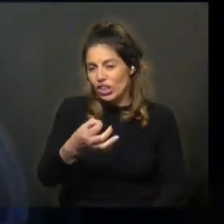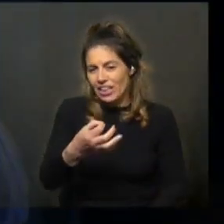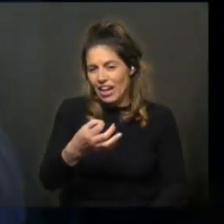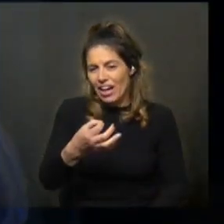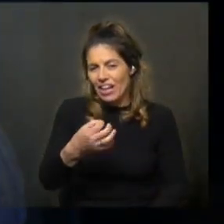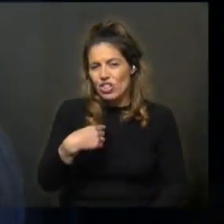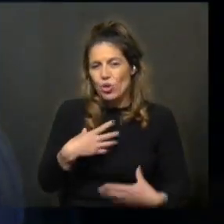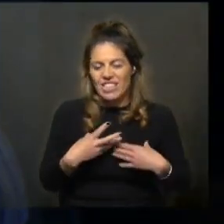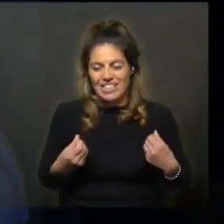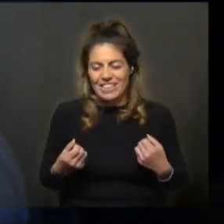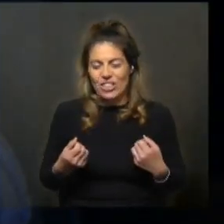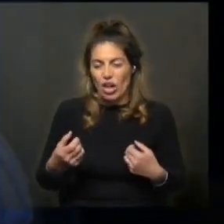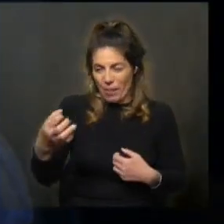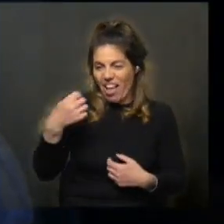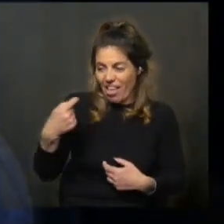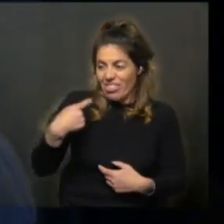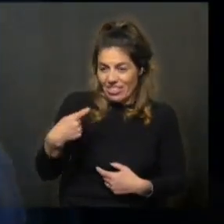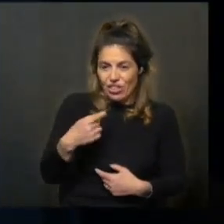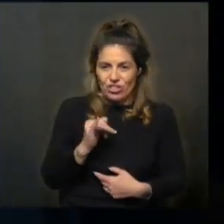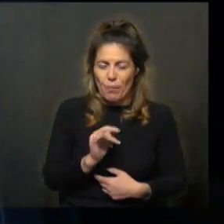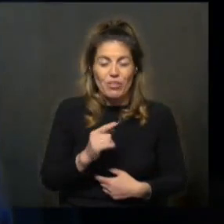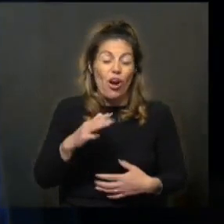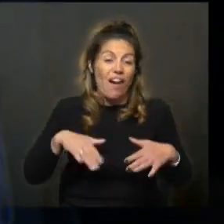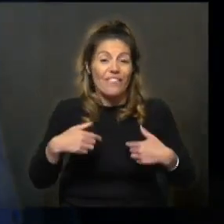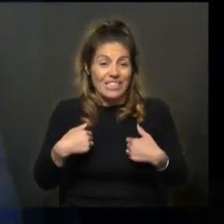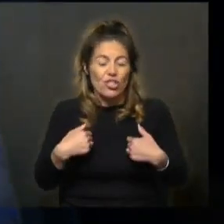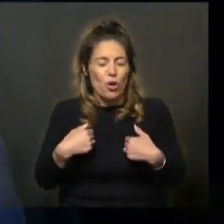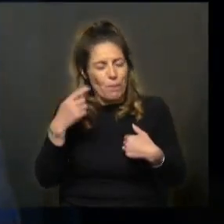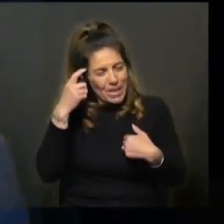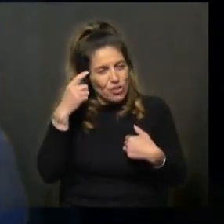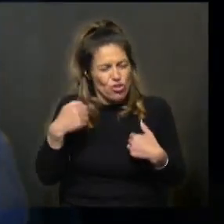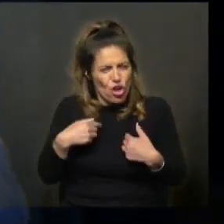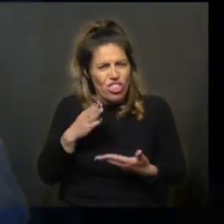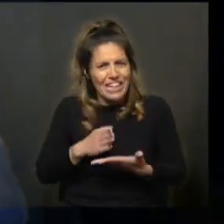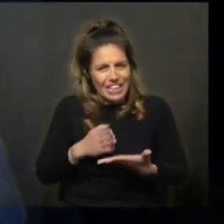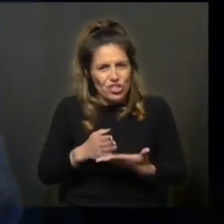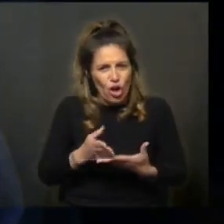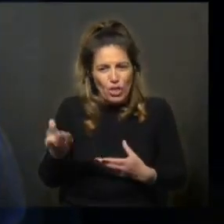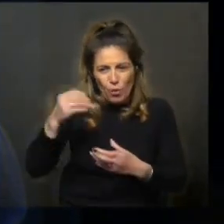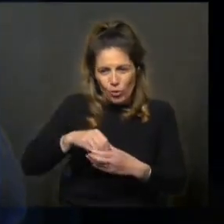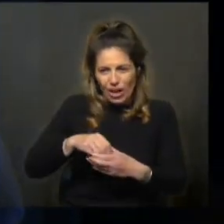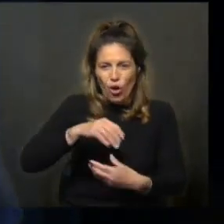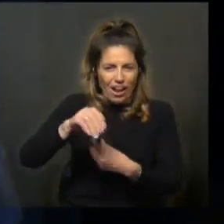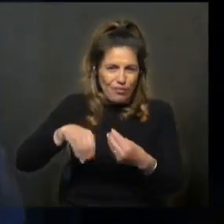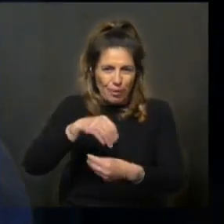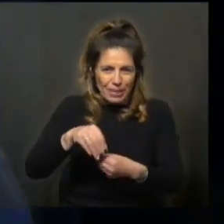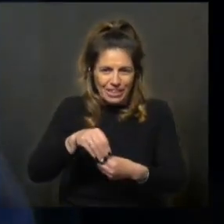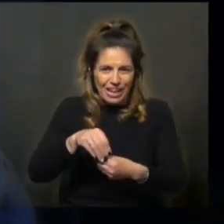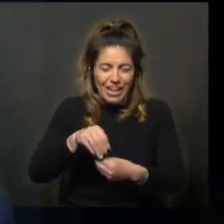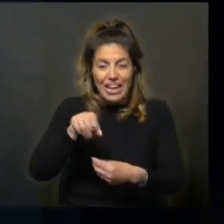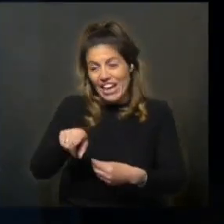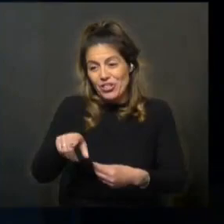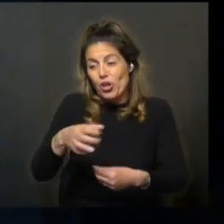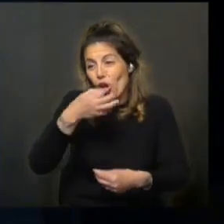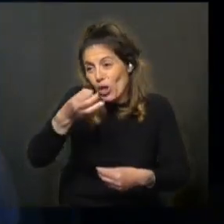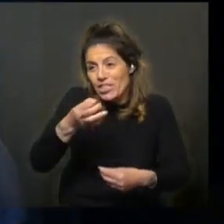haya sentido el reproche pero sí a veces yo me reprocho si tenía derecho y capaz que ellos sin decirlo también me reprochan